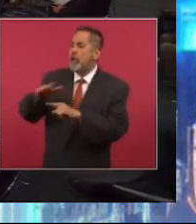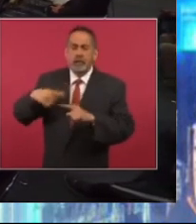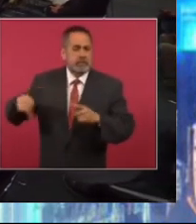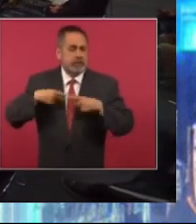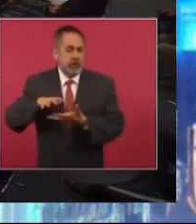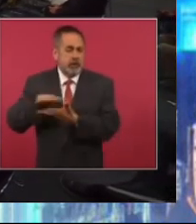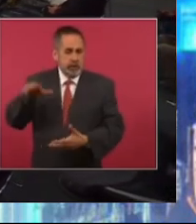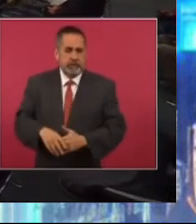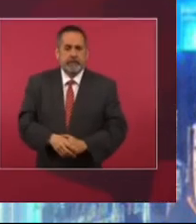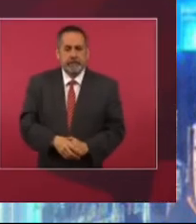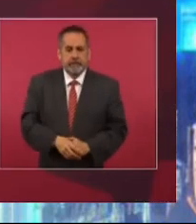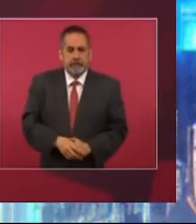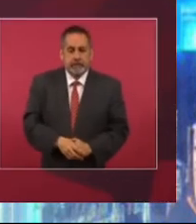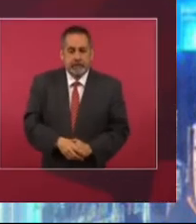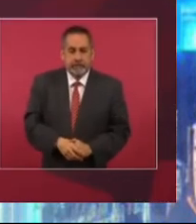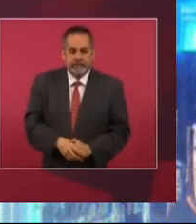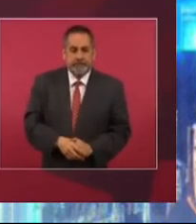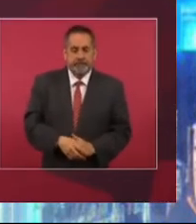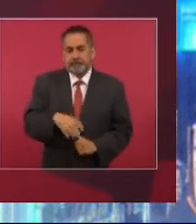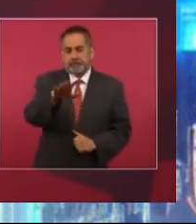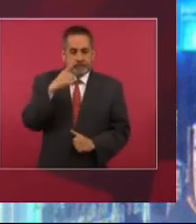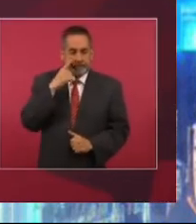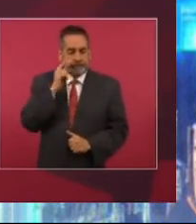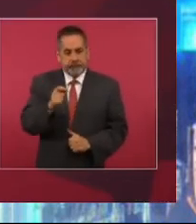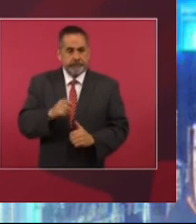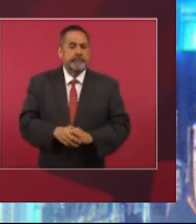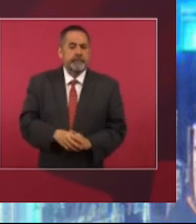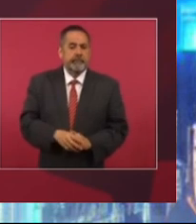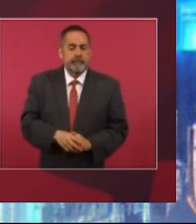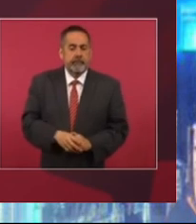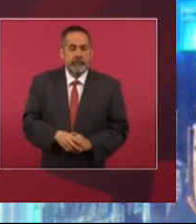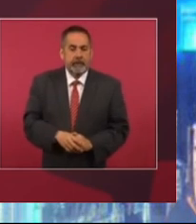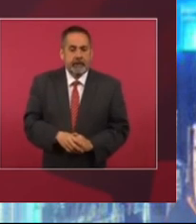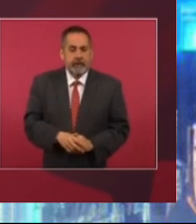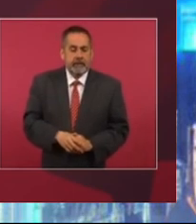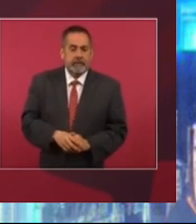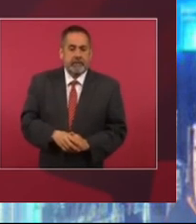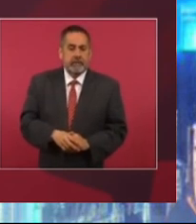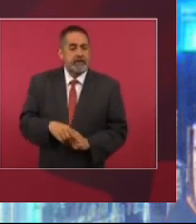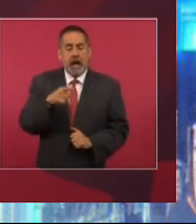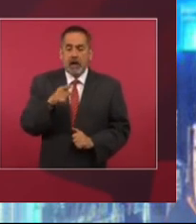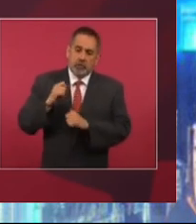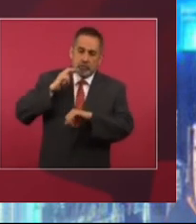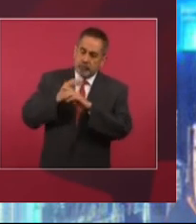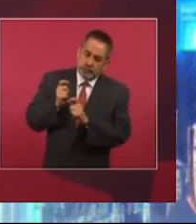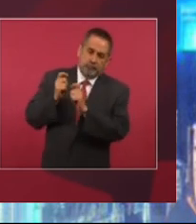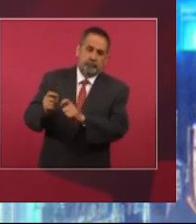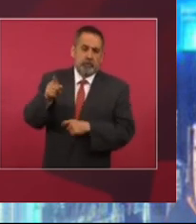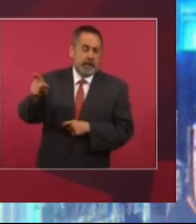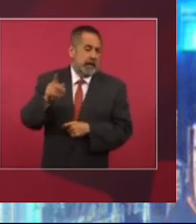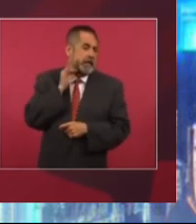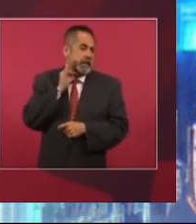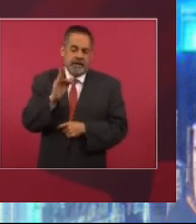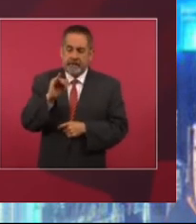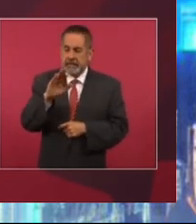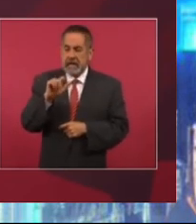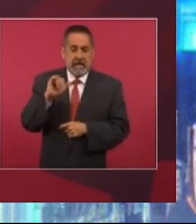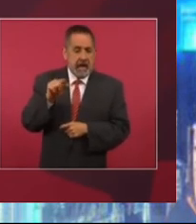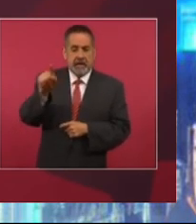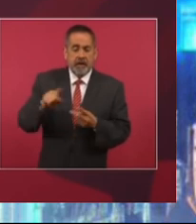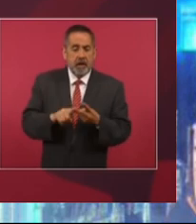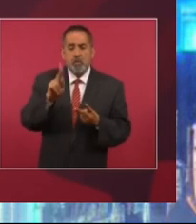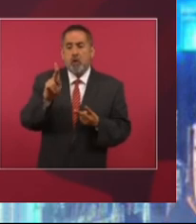por qué, amigos? Porque el cacas está más embarrado que todos estos juntos, más embarrado. ¿Alguien se puede imaginar que